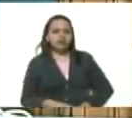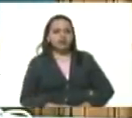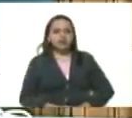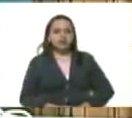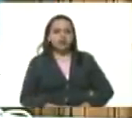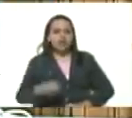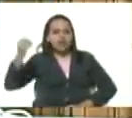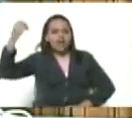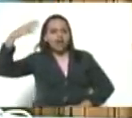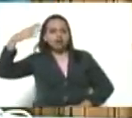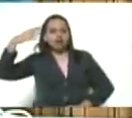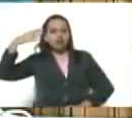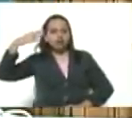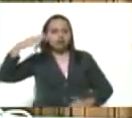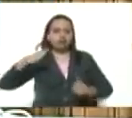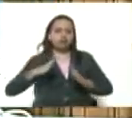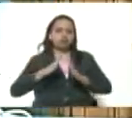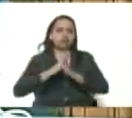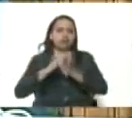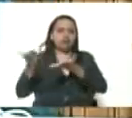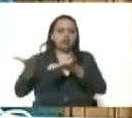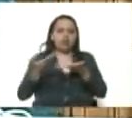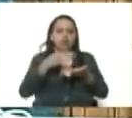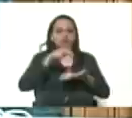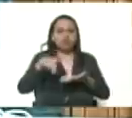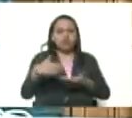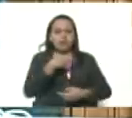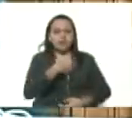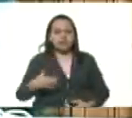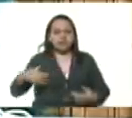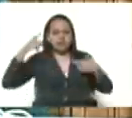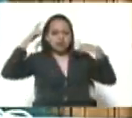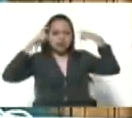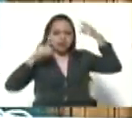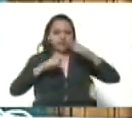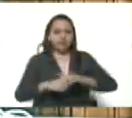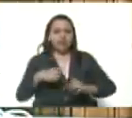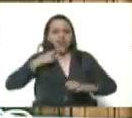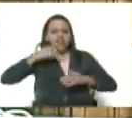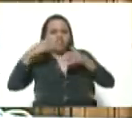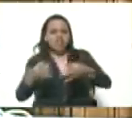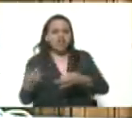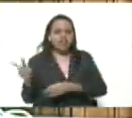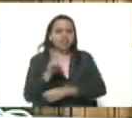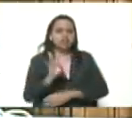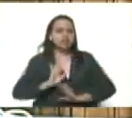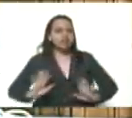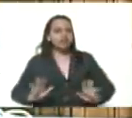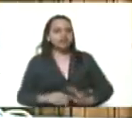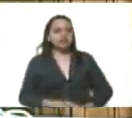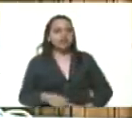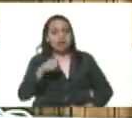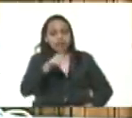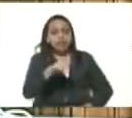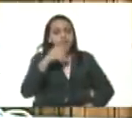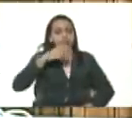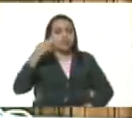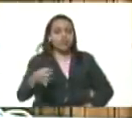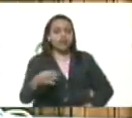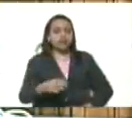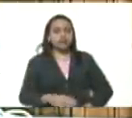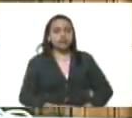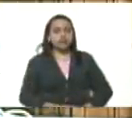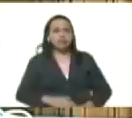la luz sagrada que nos dejara nuestro comandante Chávez. La verdad de Venezuela. Esa es la